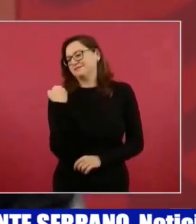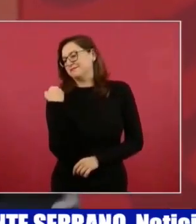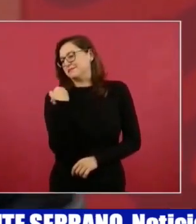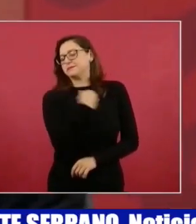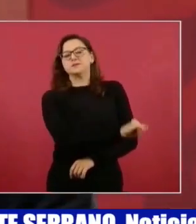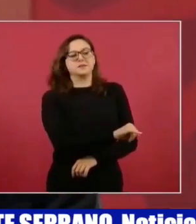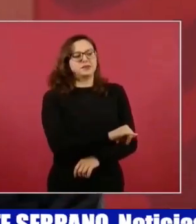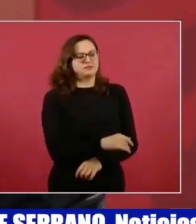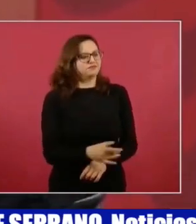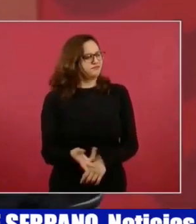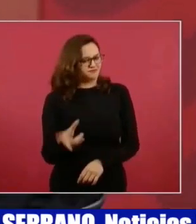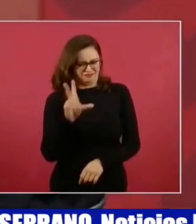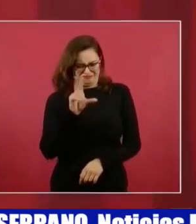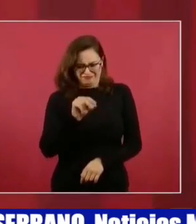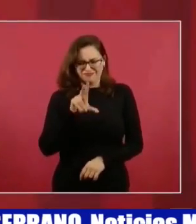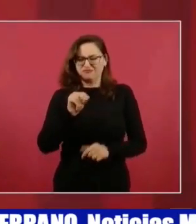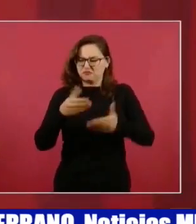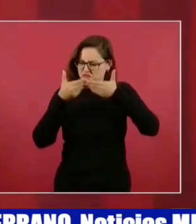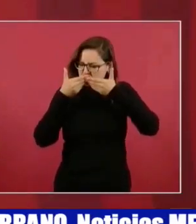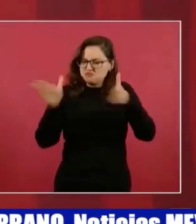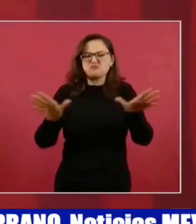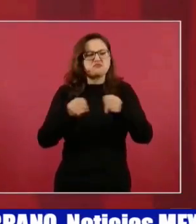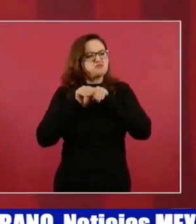que las presenten.